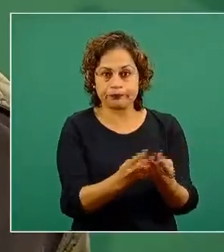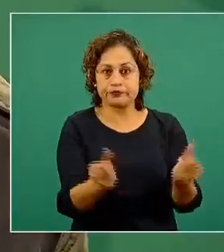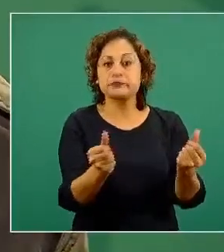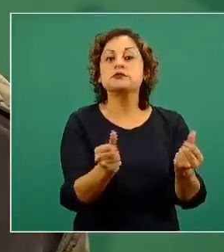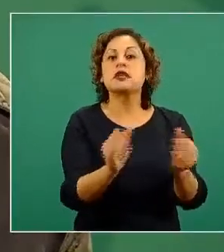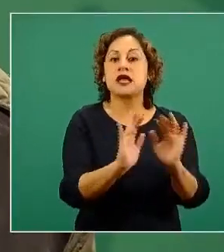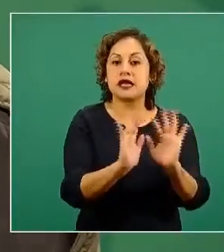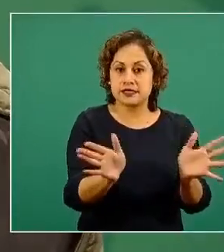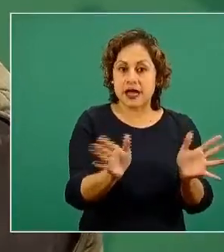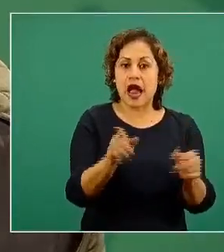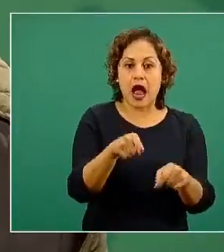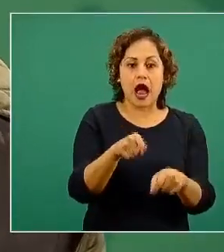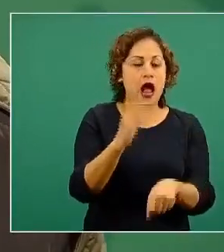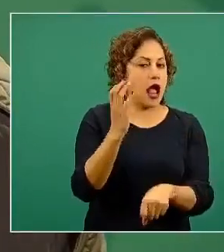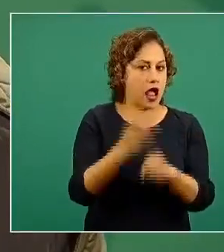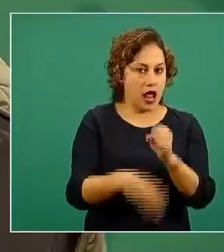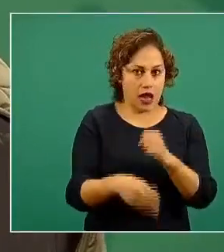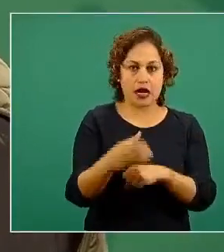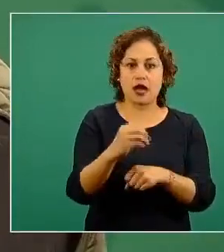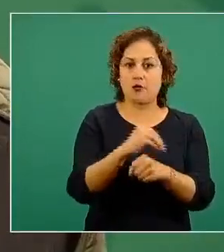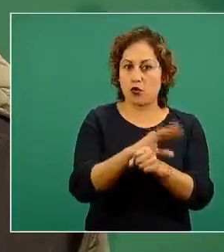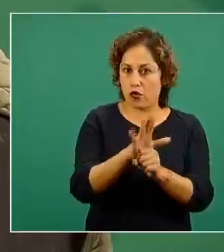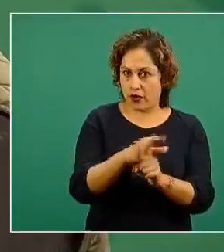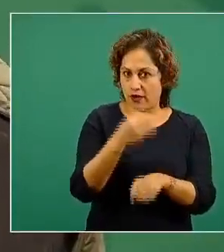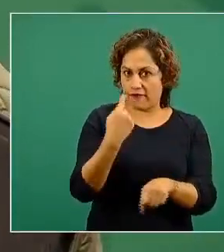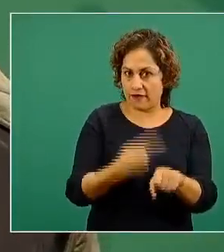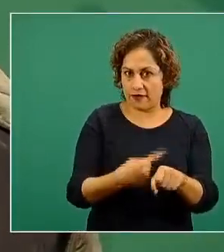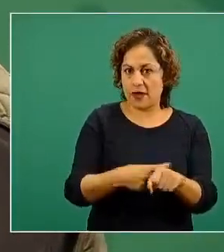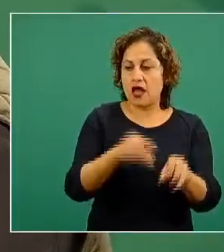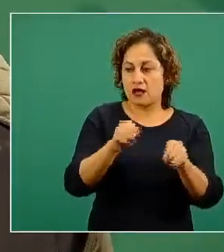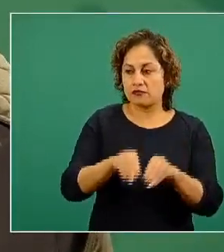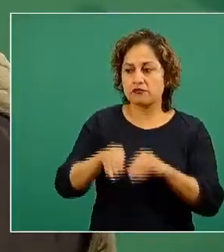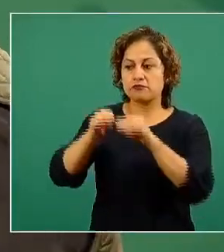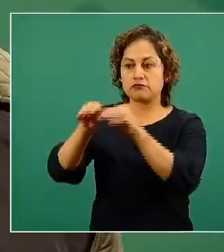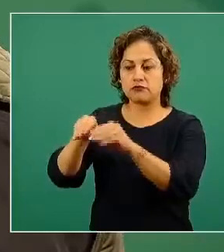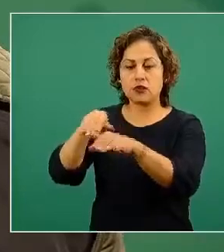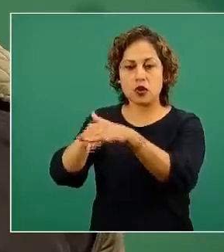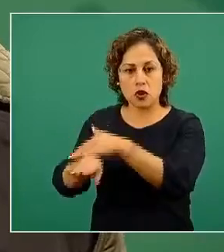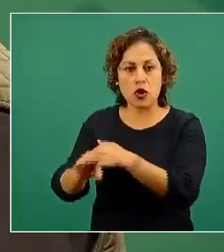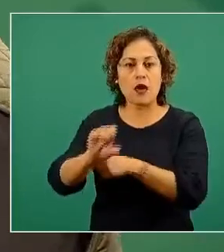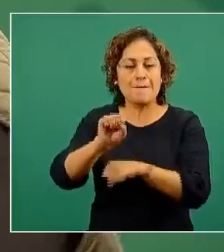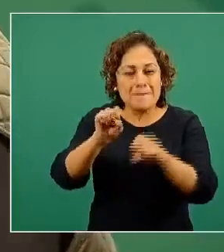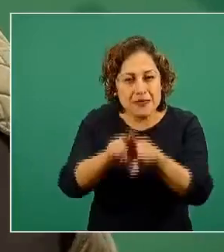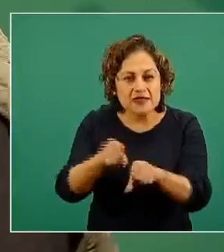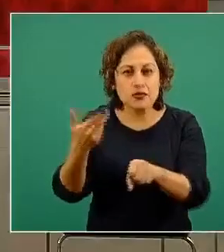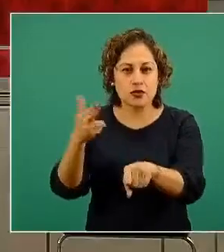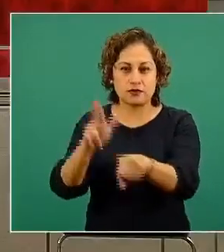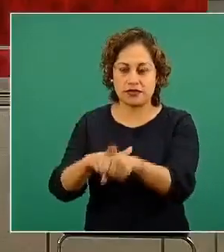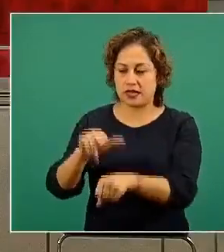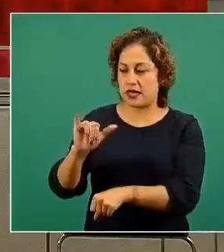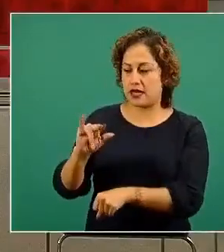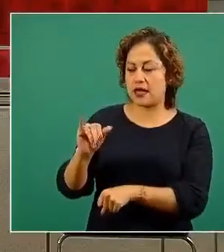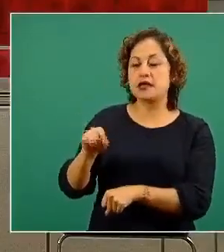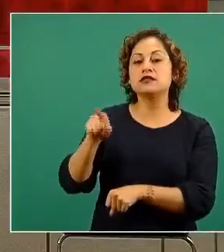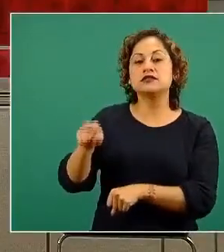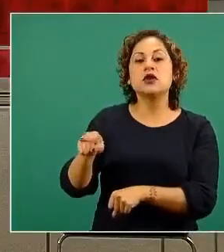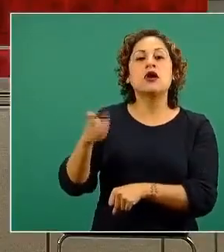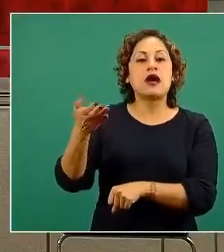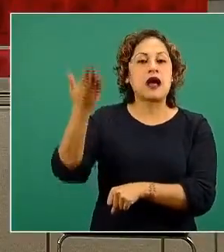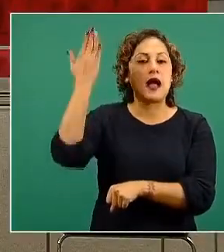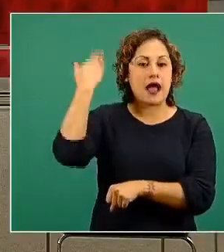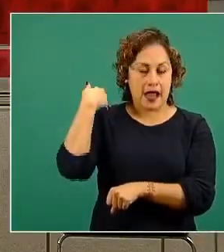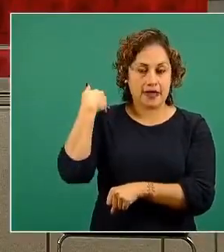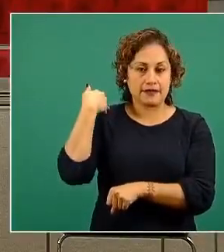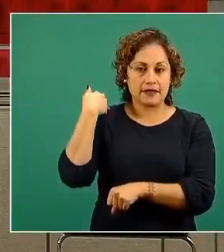hospital como estos, como los que, es más, el autódromo nació como un hospital de convalecientes, ahora ya no lo es, ahora es de hospitalización y de cuidados